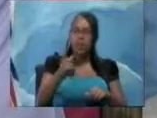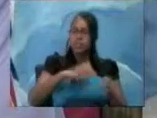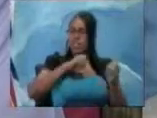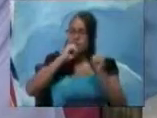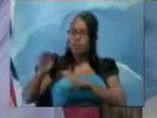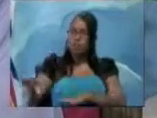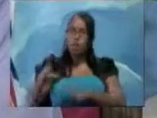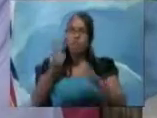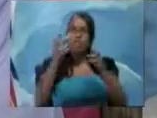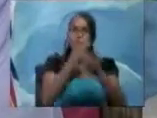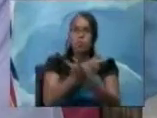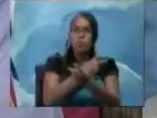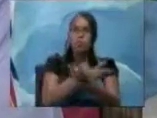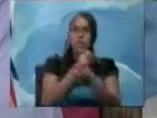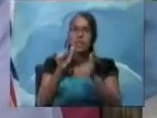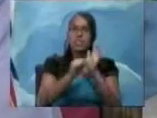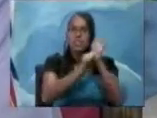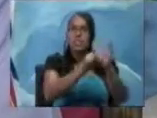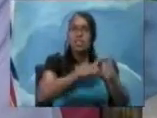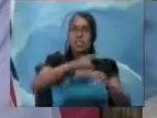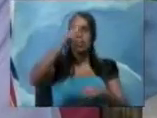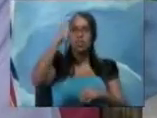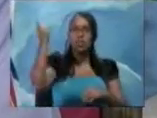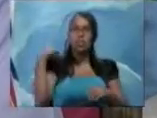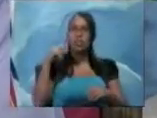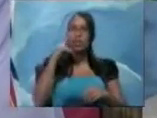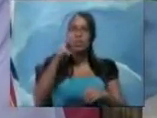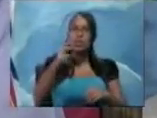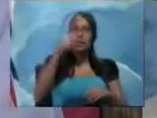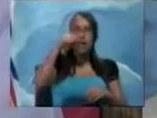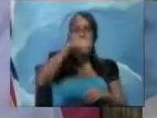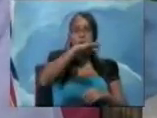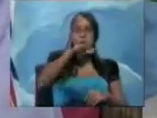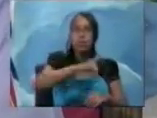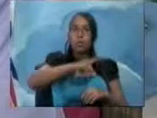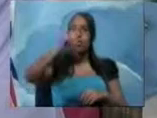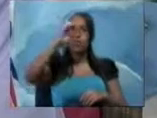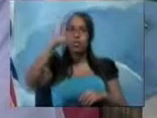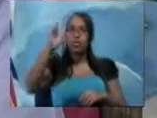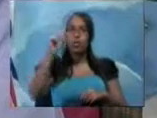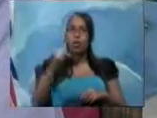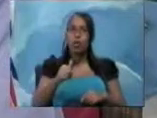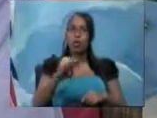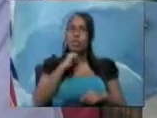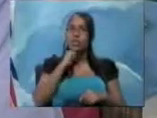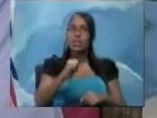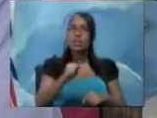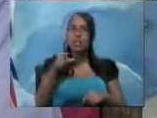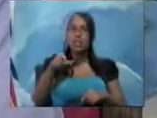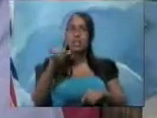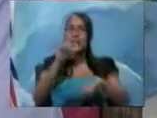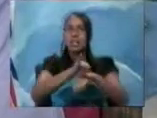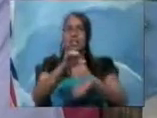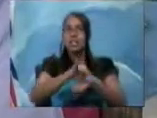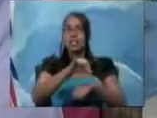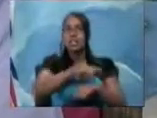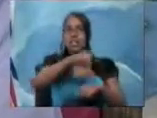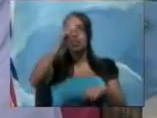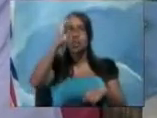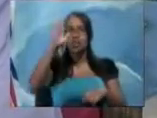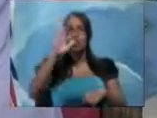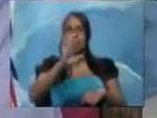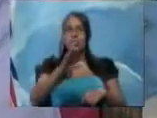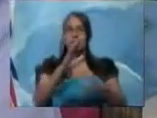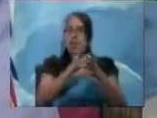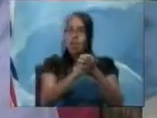y y las señales de Dios tienen que verse en el pueblo de Dios hoy ya no en Pedro hoy es en la iglesia de Dios Así que mi estimado